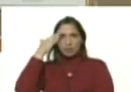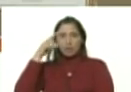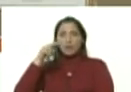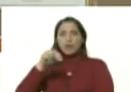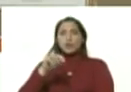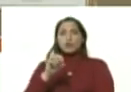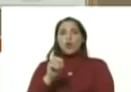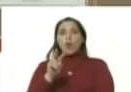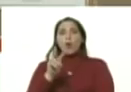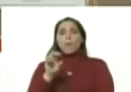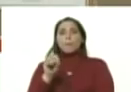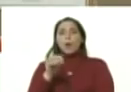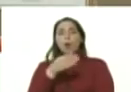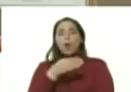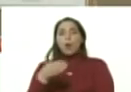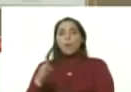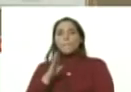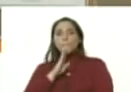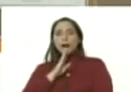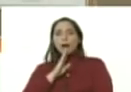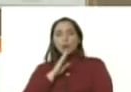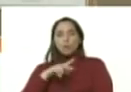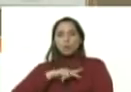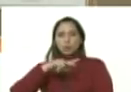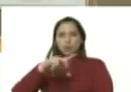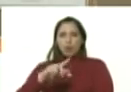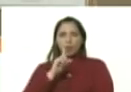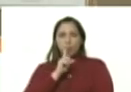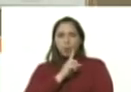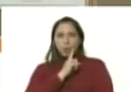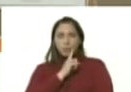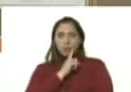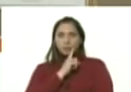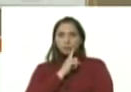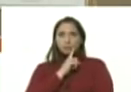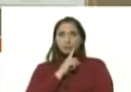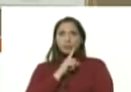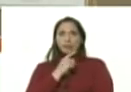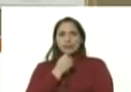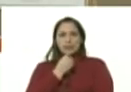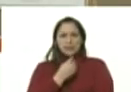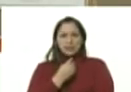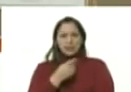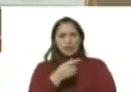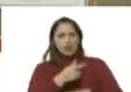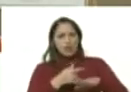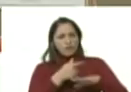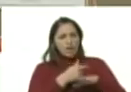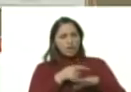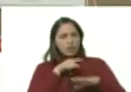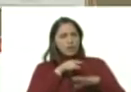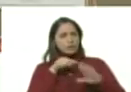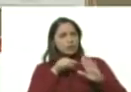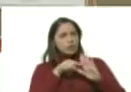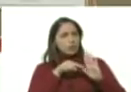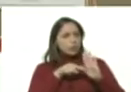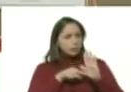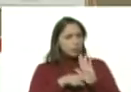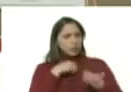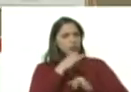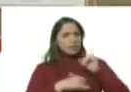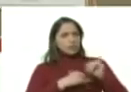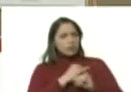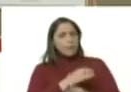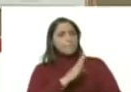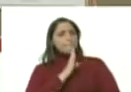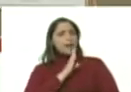Banco de Portugal. Allí, por un lado, expone el gobierno que son regulaciones internacionales, que es el Banco